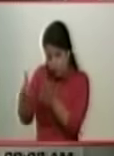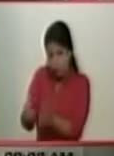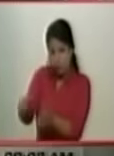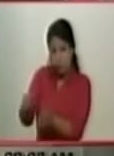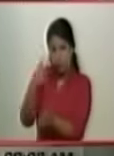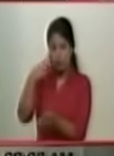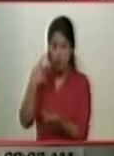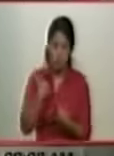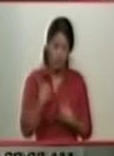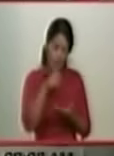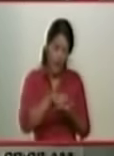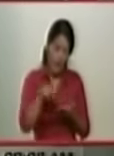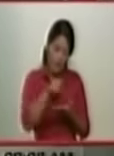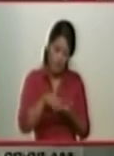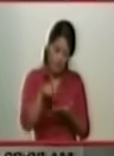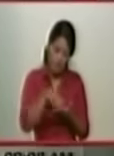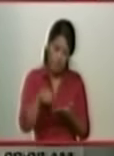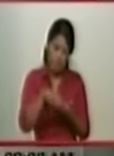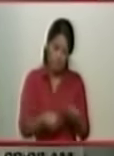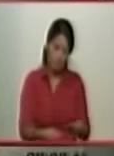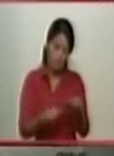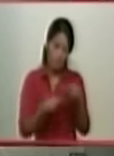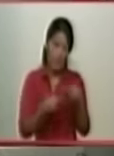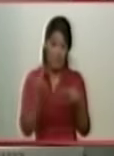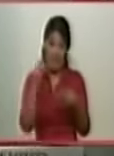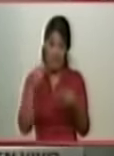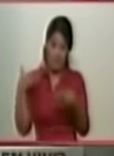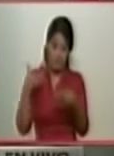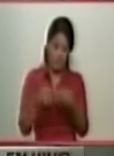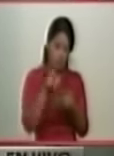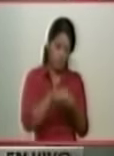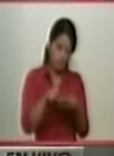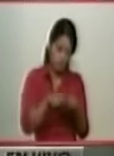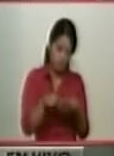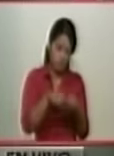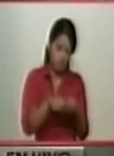pero que lo enriquecí de nuevo con lo que estamos celebrando.